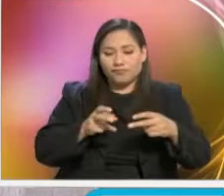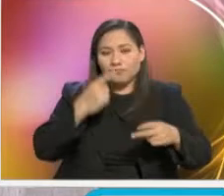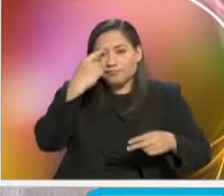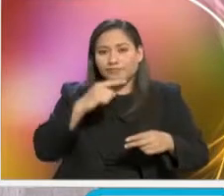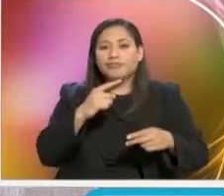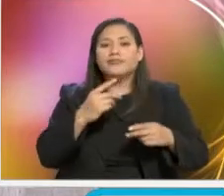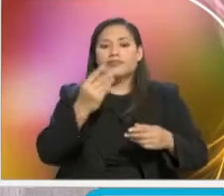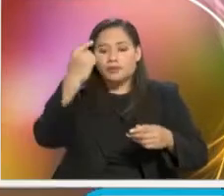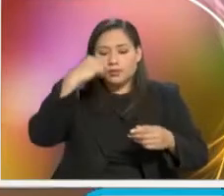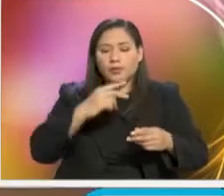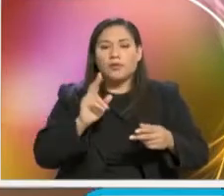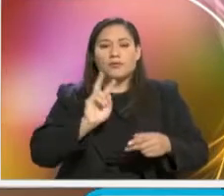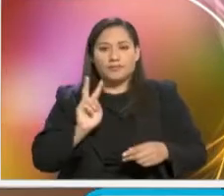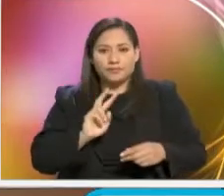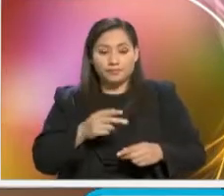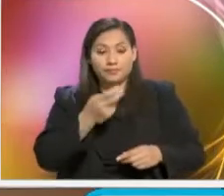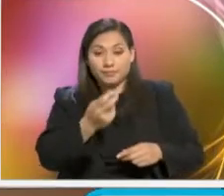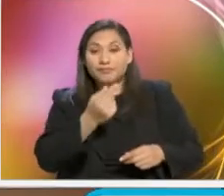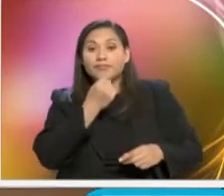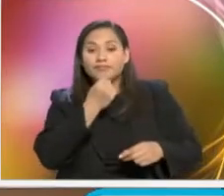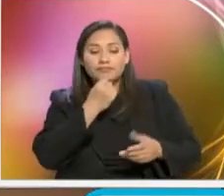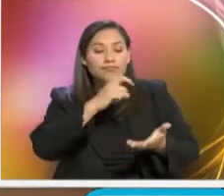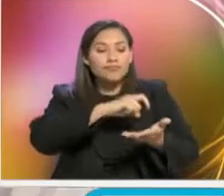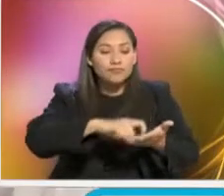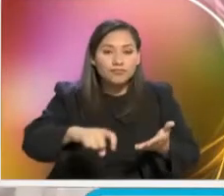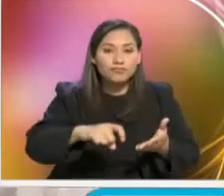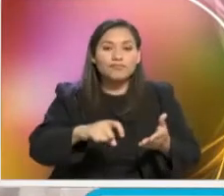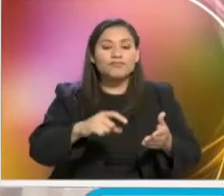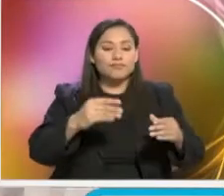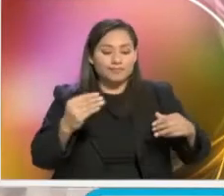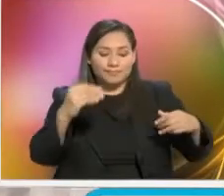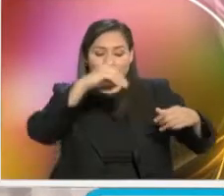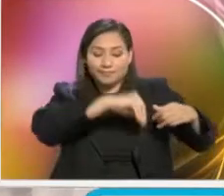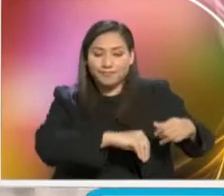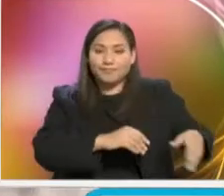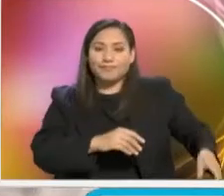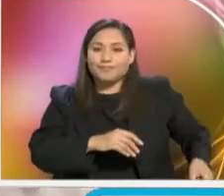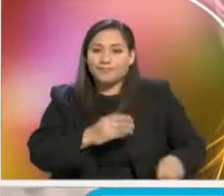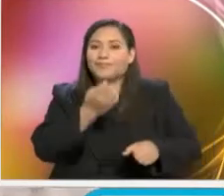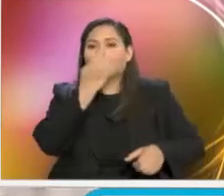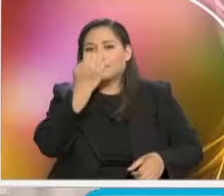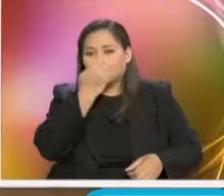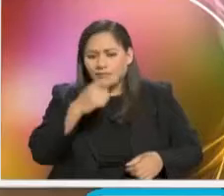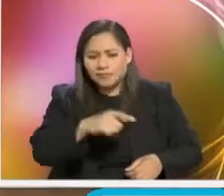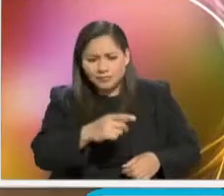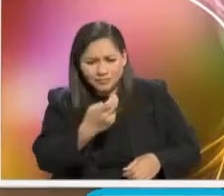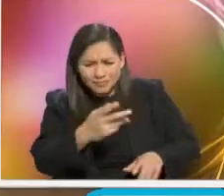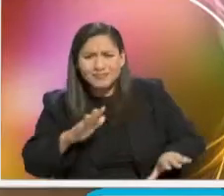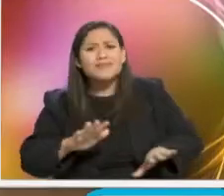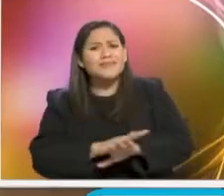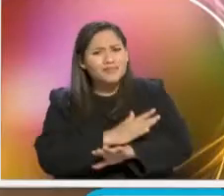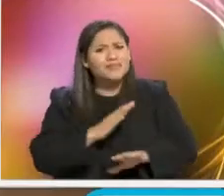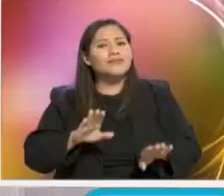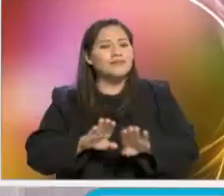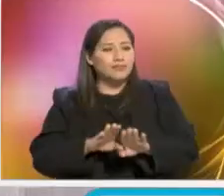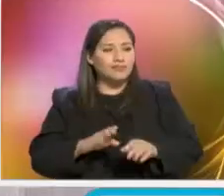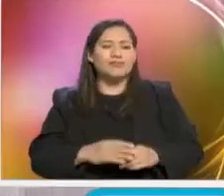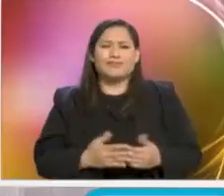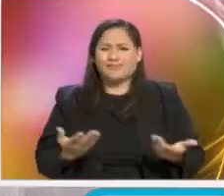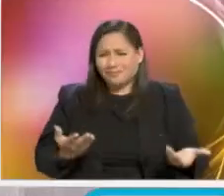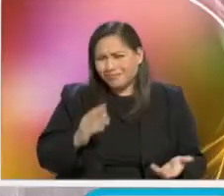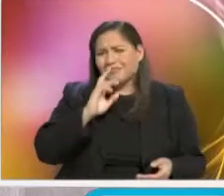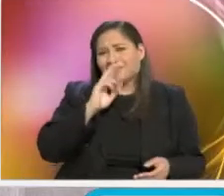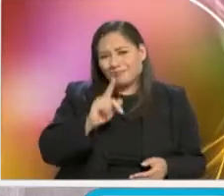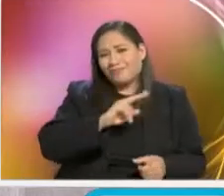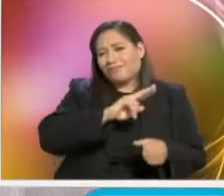este tipo de productos son los que los niños llevan o compran también. Claro, muy común. En la escuela. ¿Cómo podemos sustituir entonces esto? Pues sería mejor